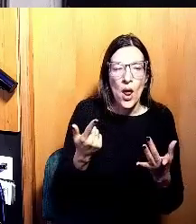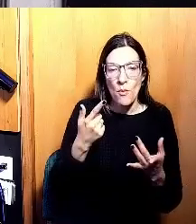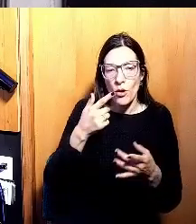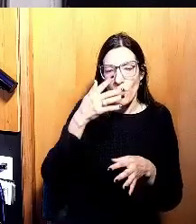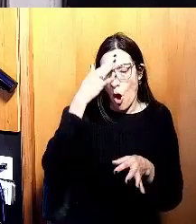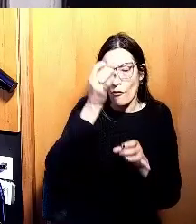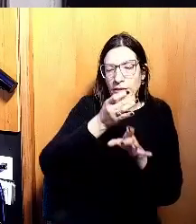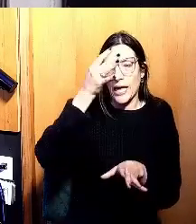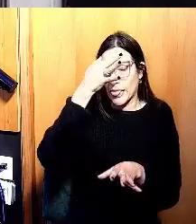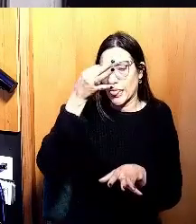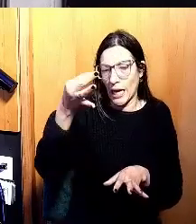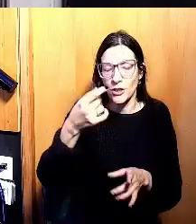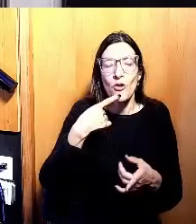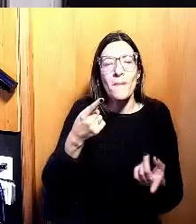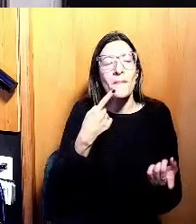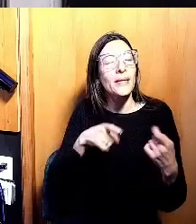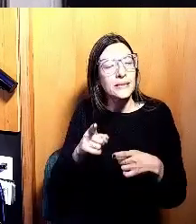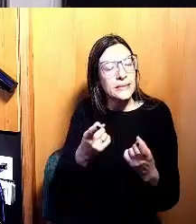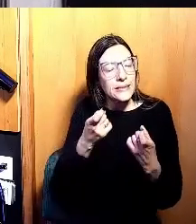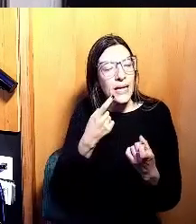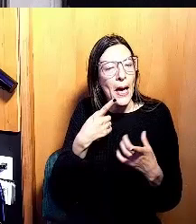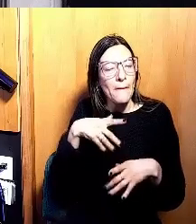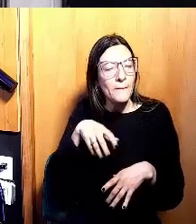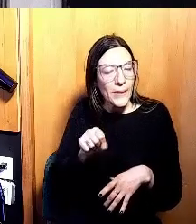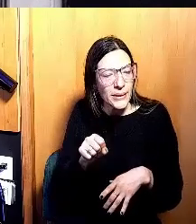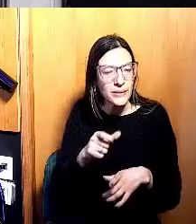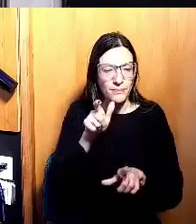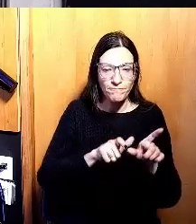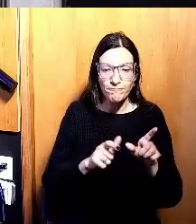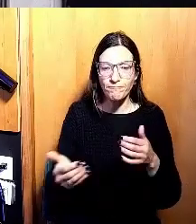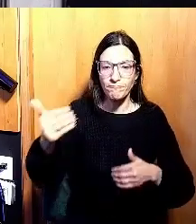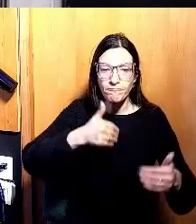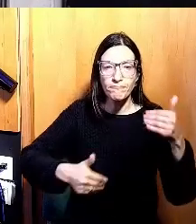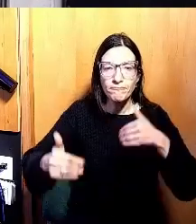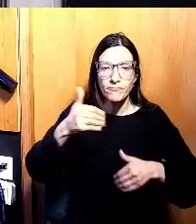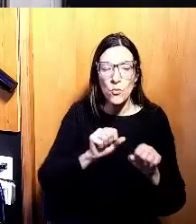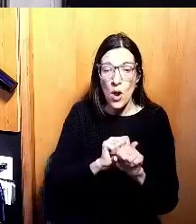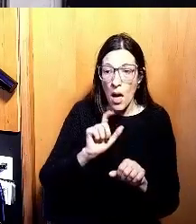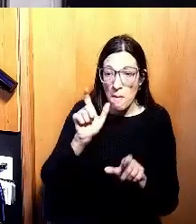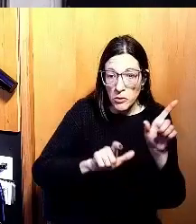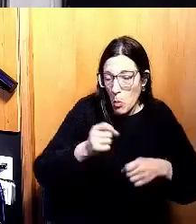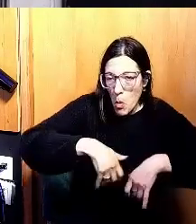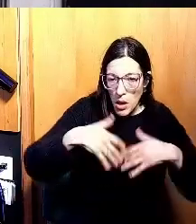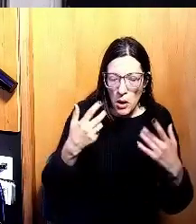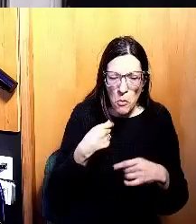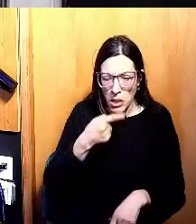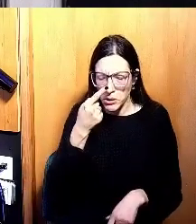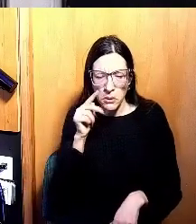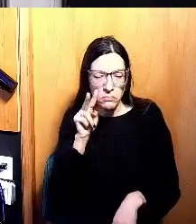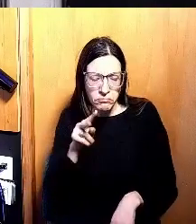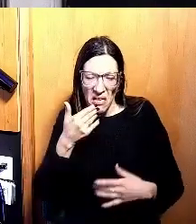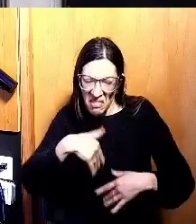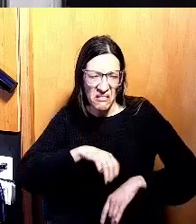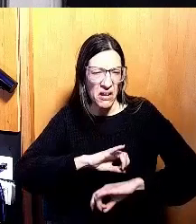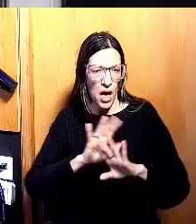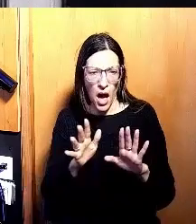y que a partir de estos años estamos tratando de hacerla más cercana a esa población en general y no